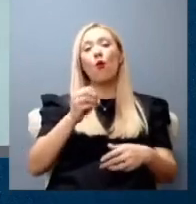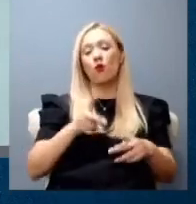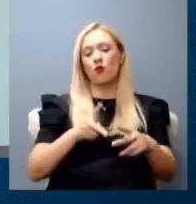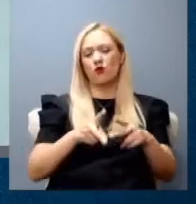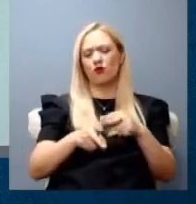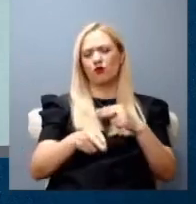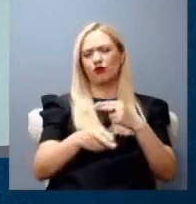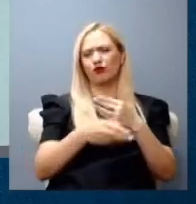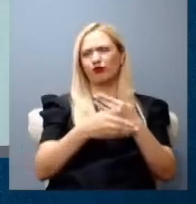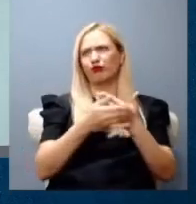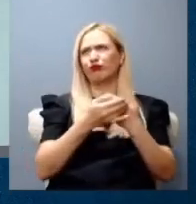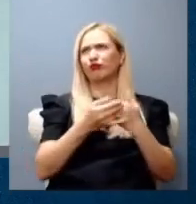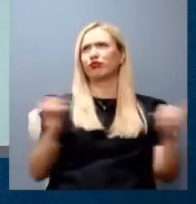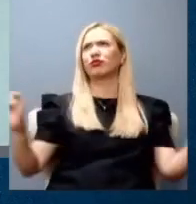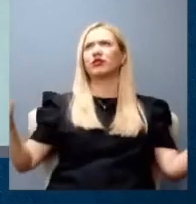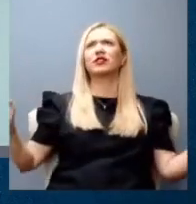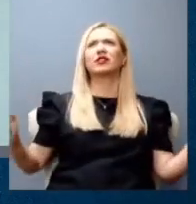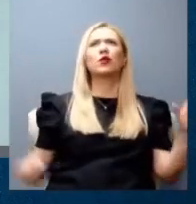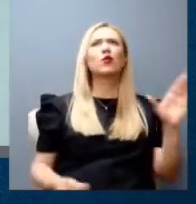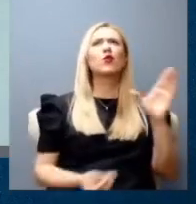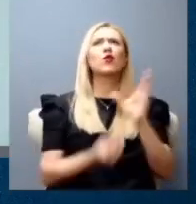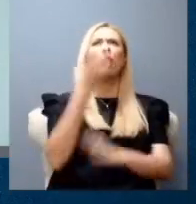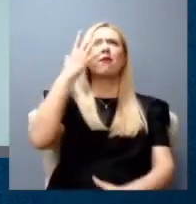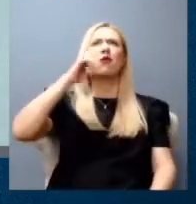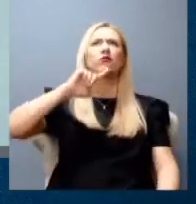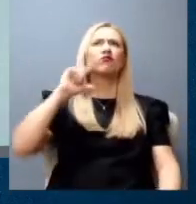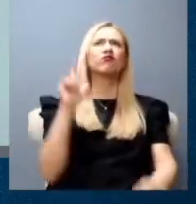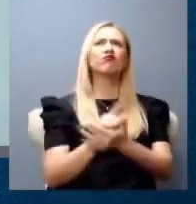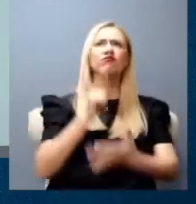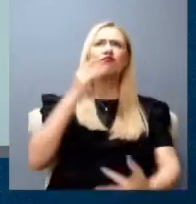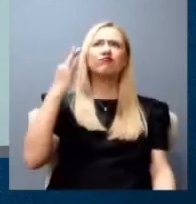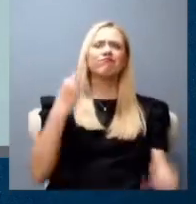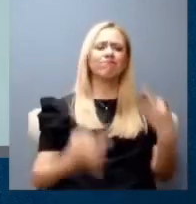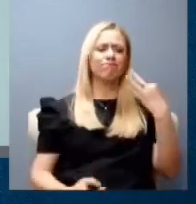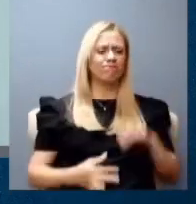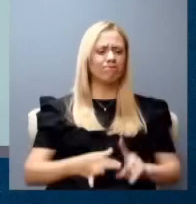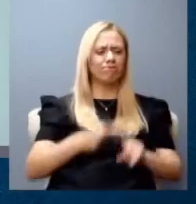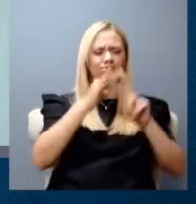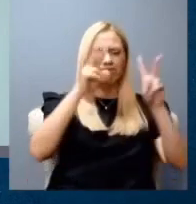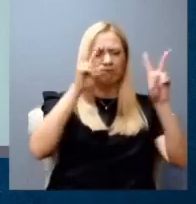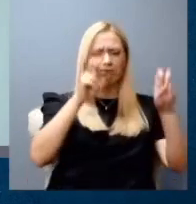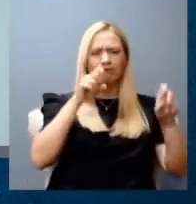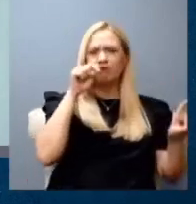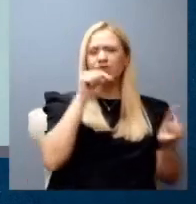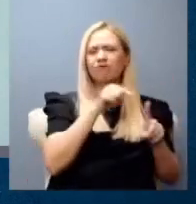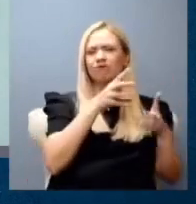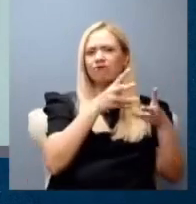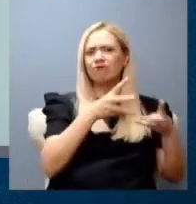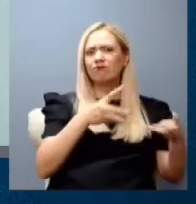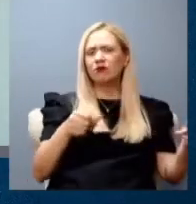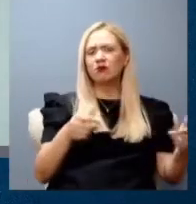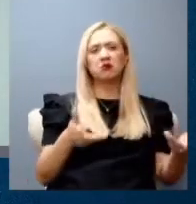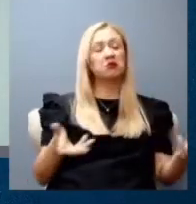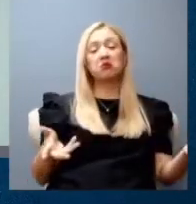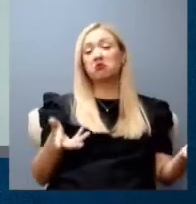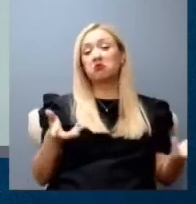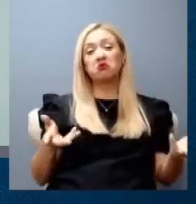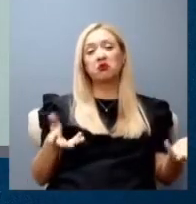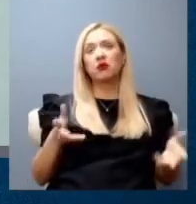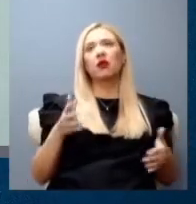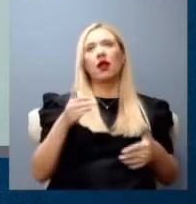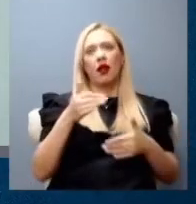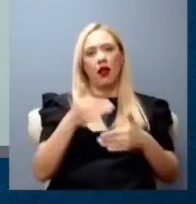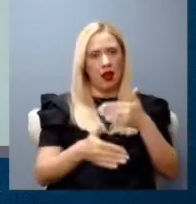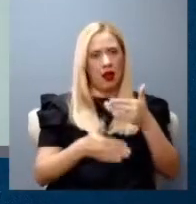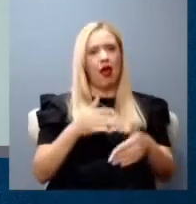de justicia transicional, ha tenido algunas reflexiones en ese sentido. Podríamos decir, ha habido avances en cuestión de creación